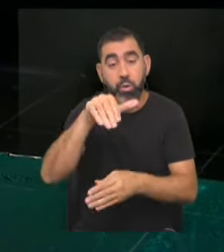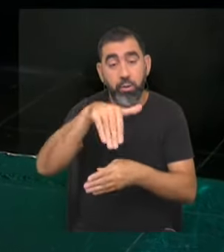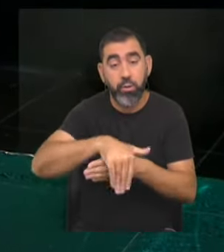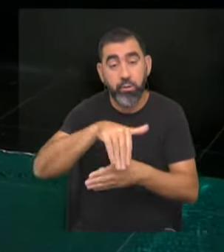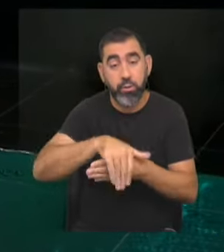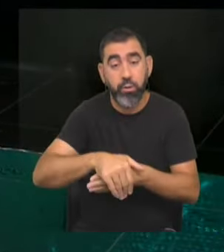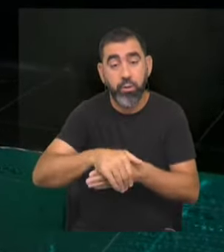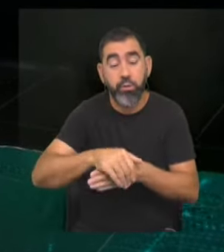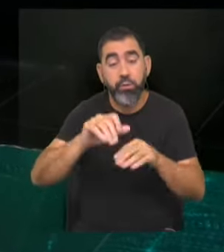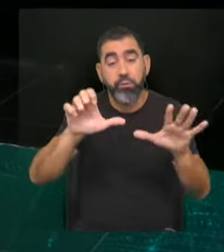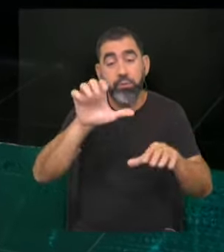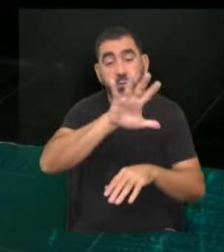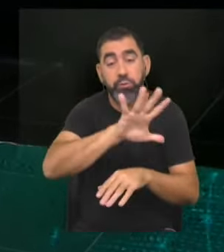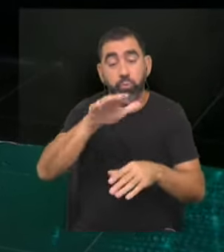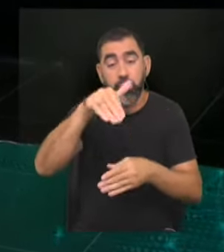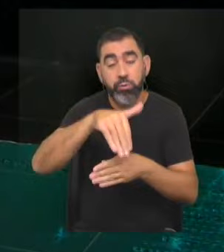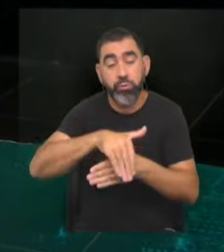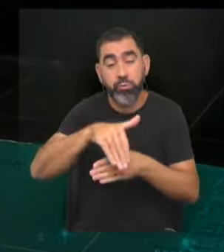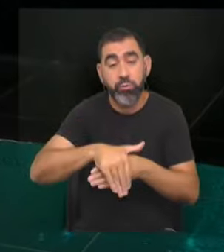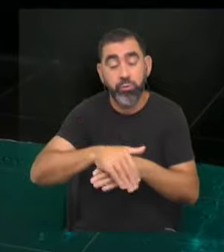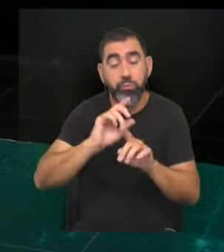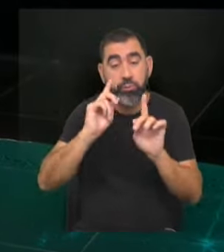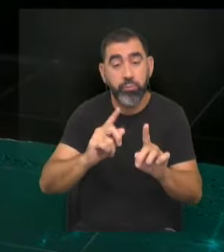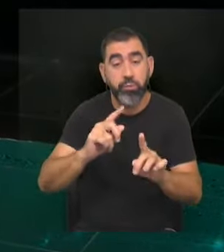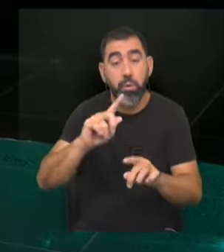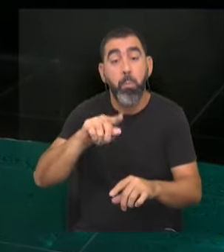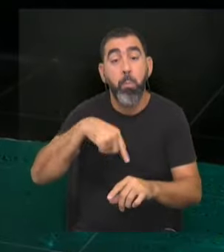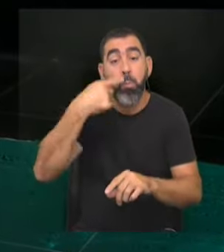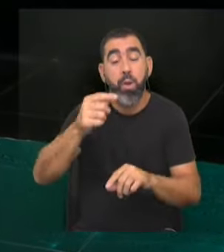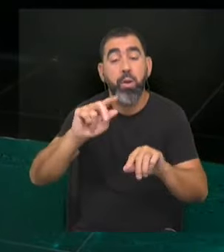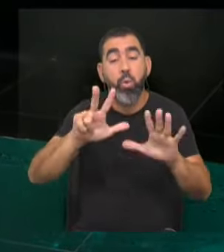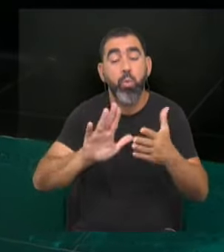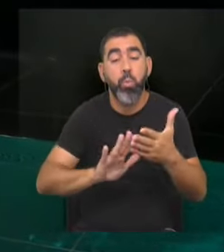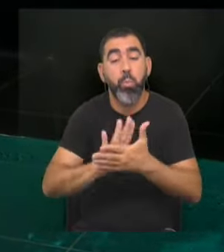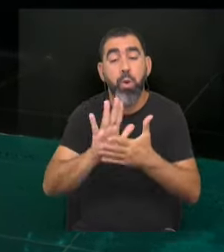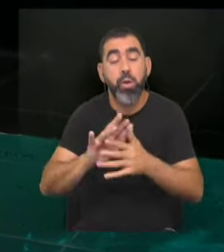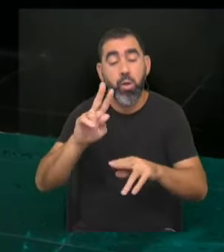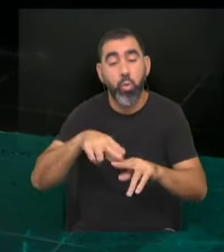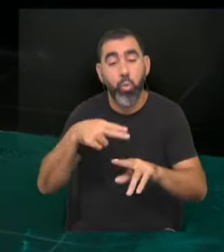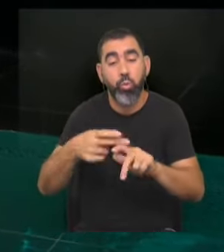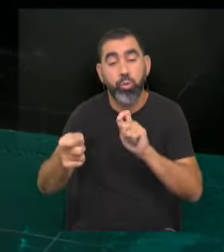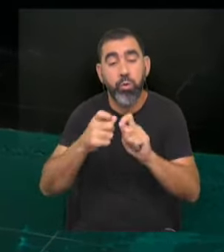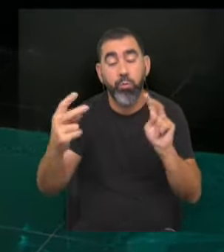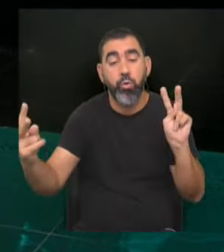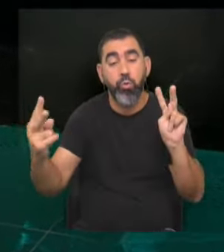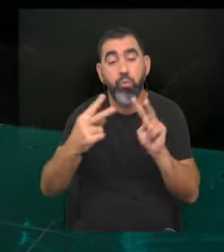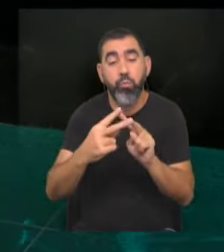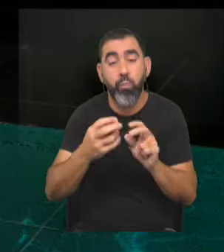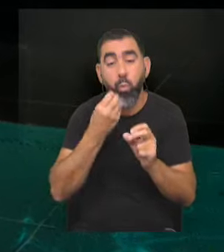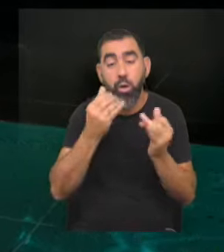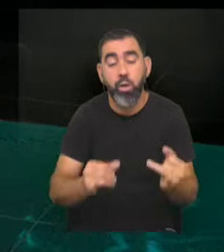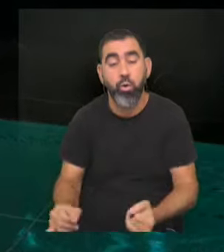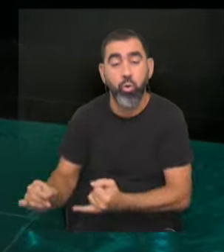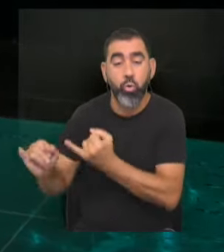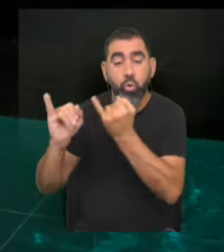13 a las 18:55 con estas informaciones y ahora quedan en compañía de Ciudad viva nosotros nos encontramos mañana